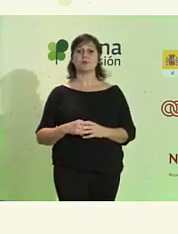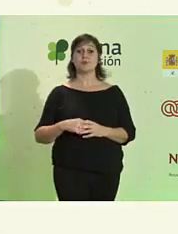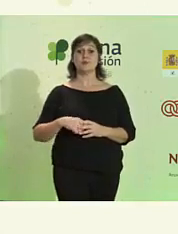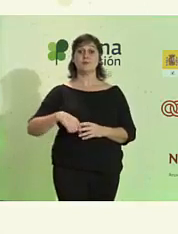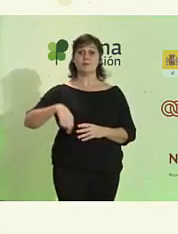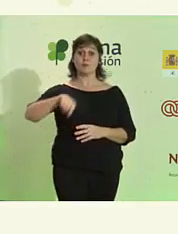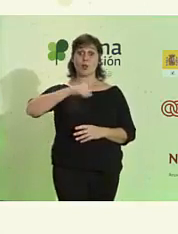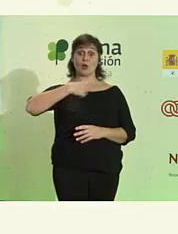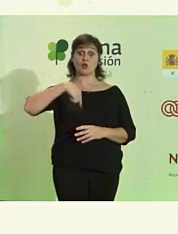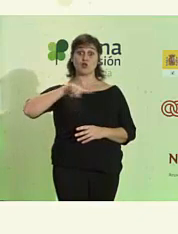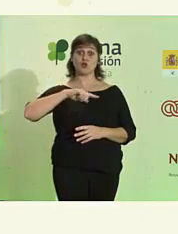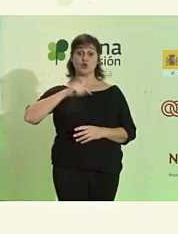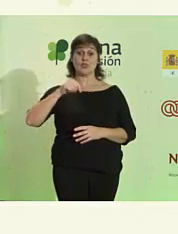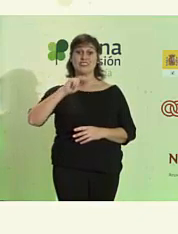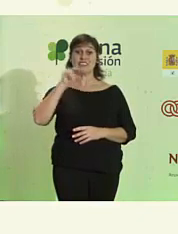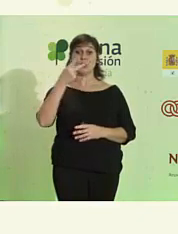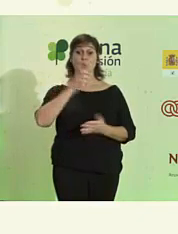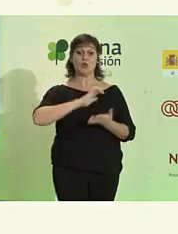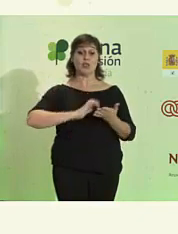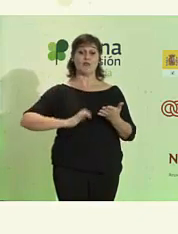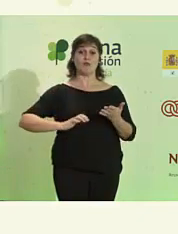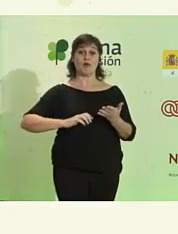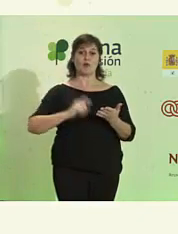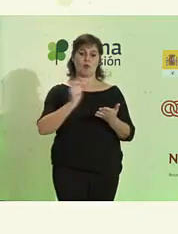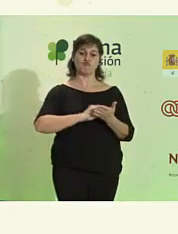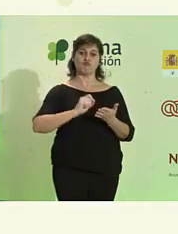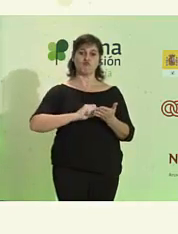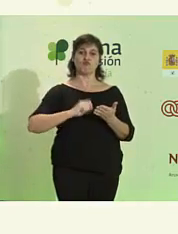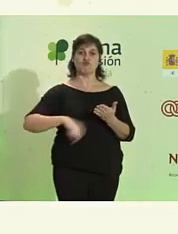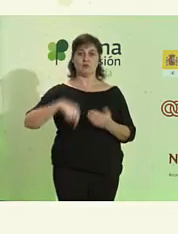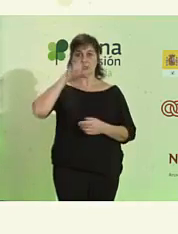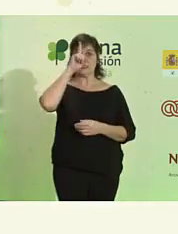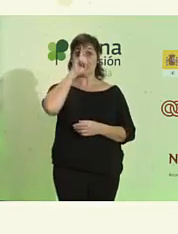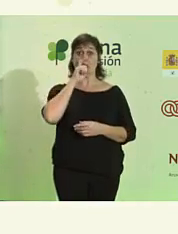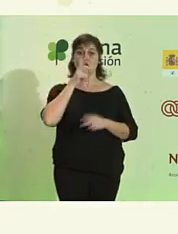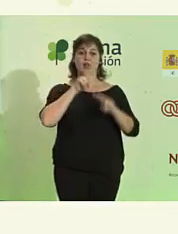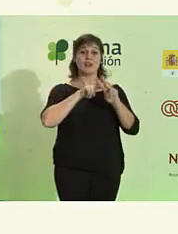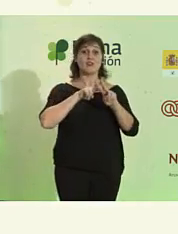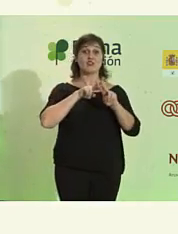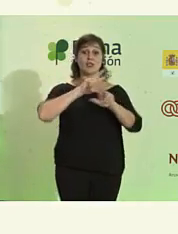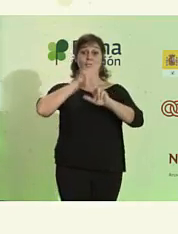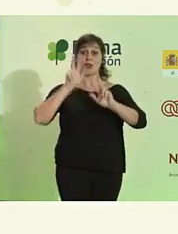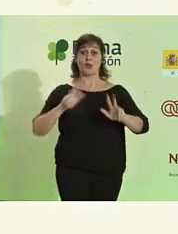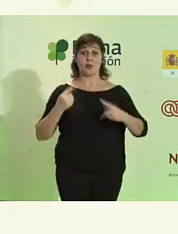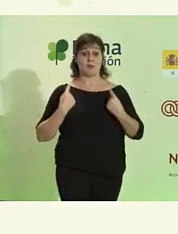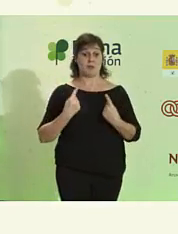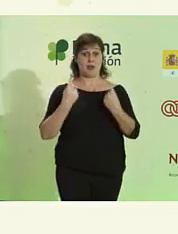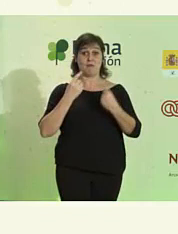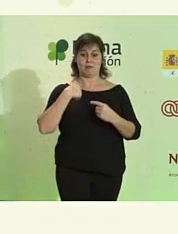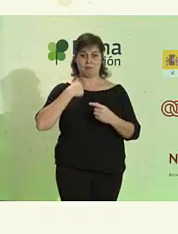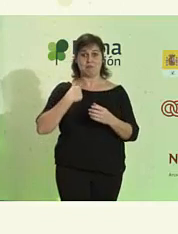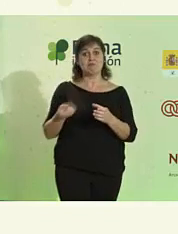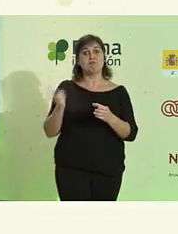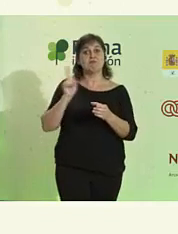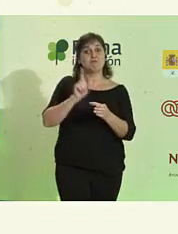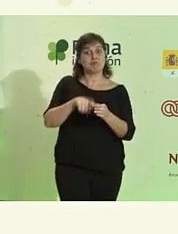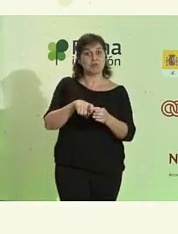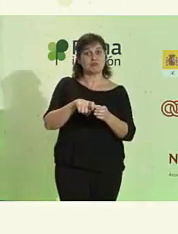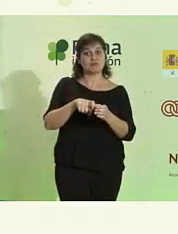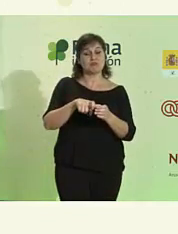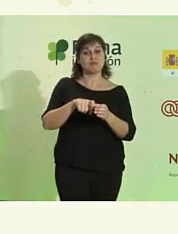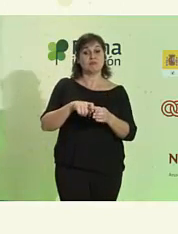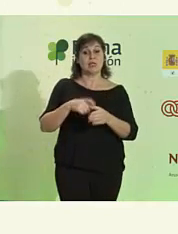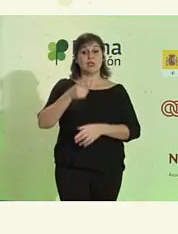hemos redactado el segundo informe de CRPD, la revisión internacional ha sido la primera vez que yo he formado parte en ello.